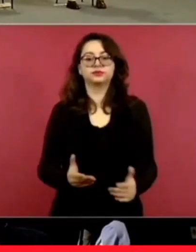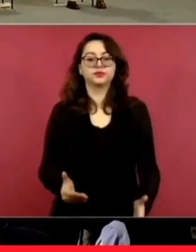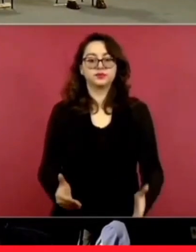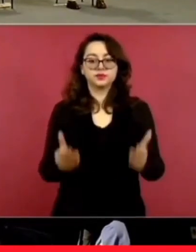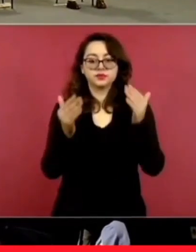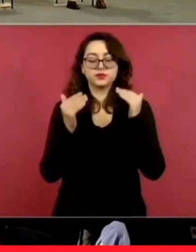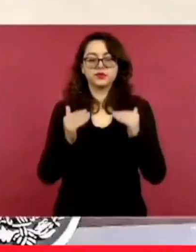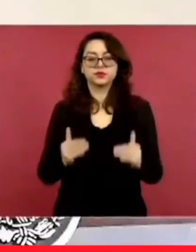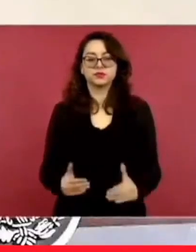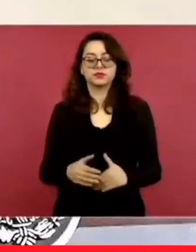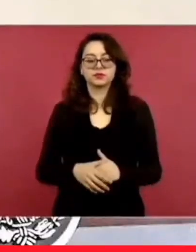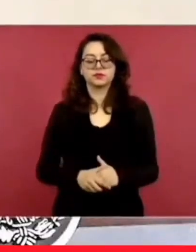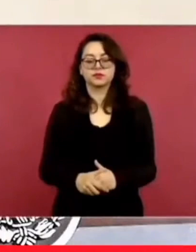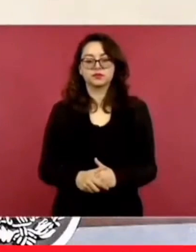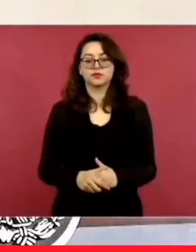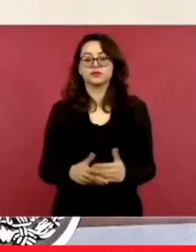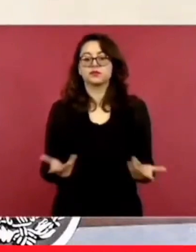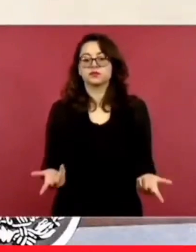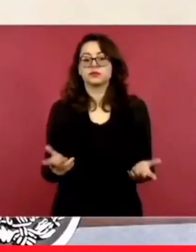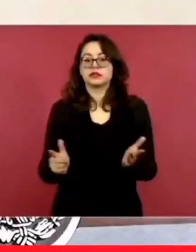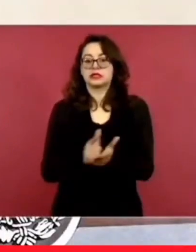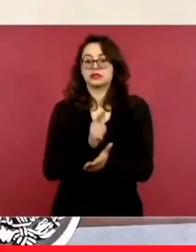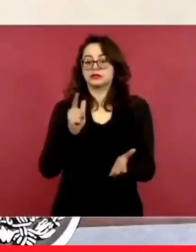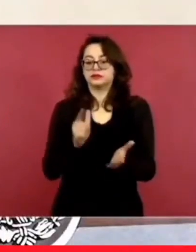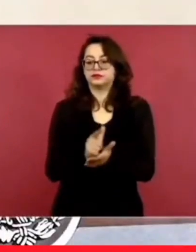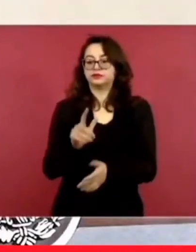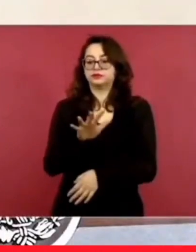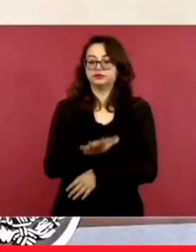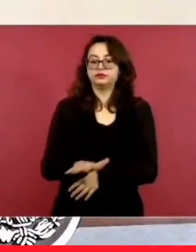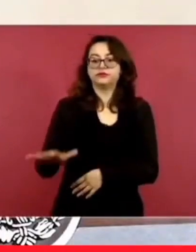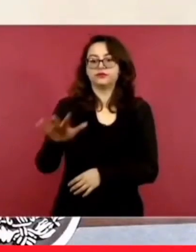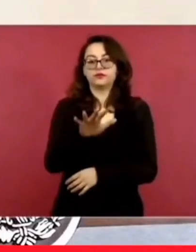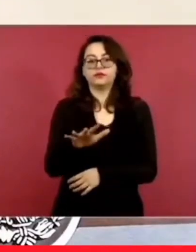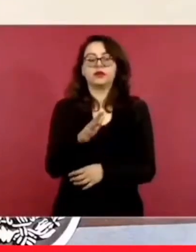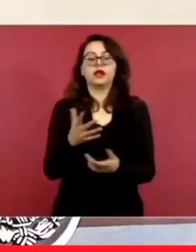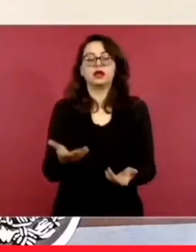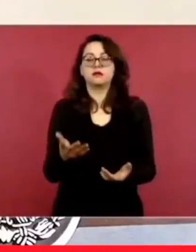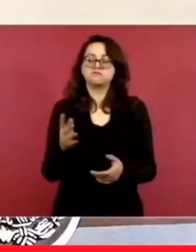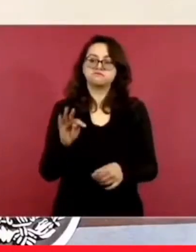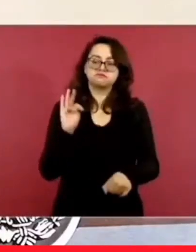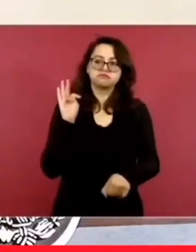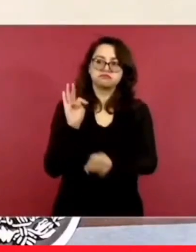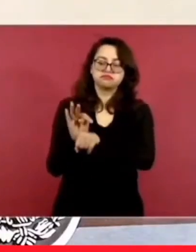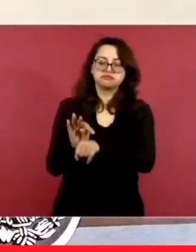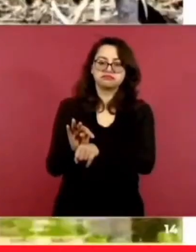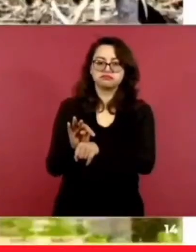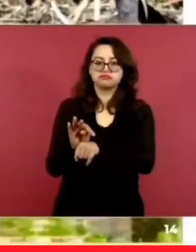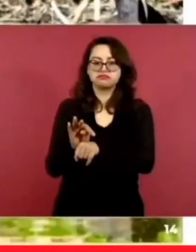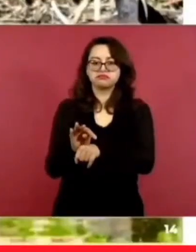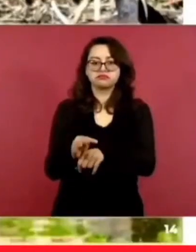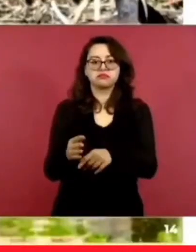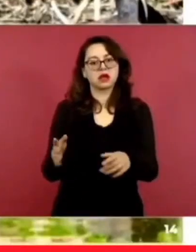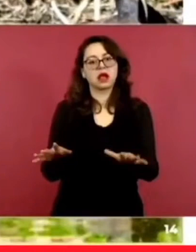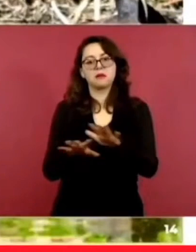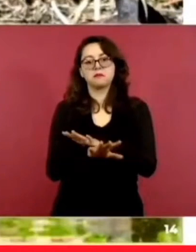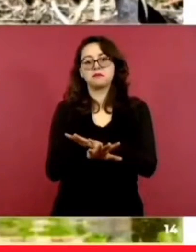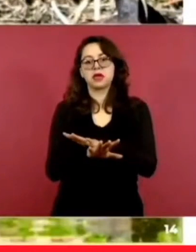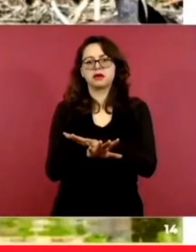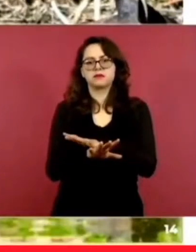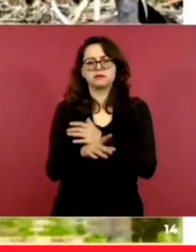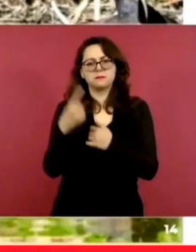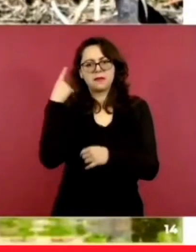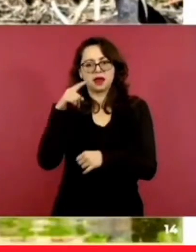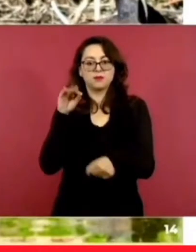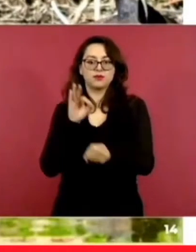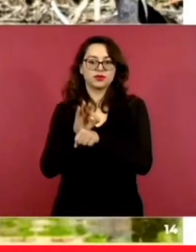Hicimos algunas modificaciones del decreto de la Reserva de la Biosfera Calakmul, pero para aumentar superficie. Esta